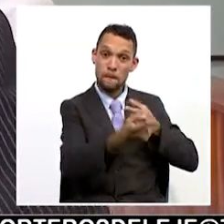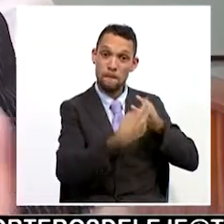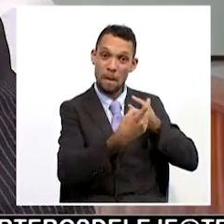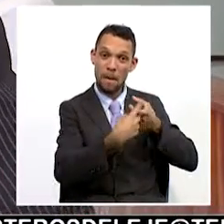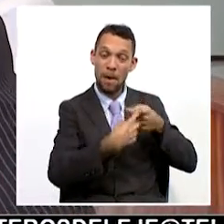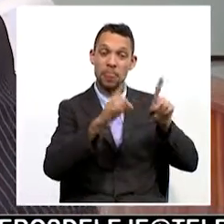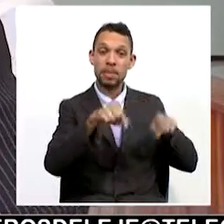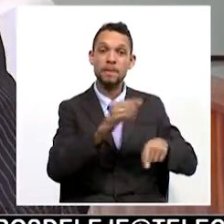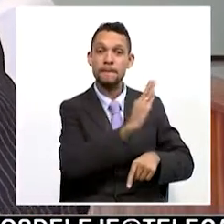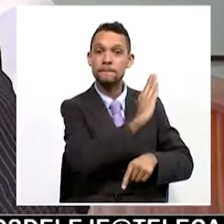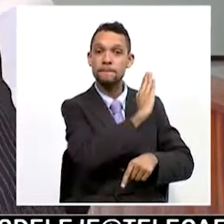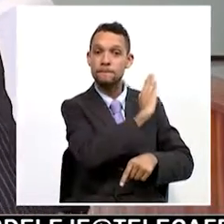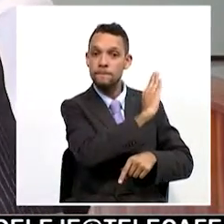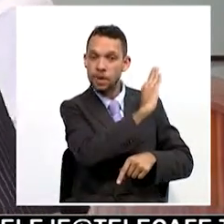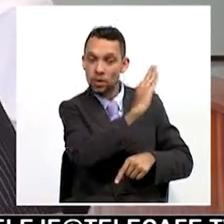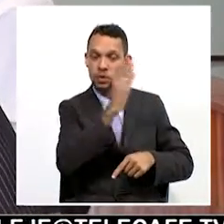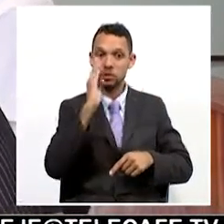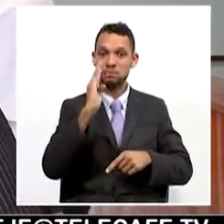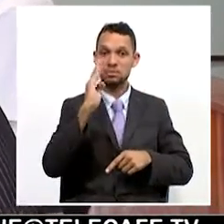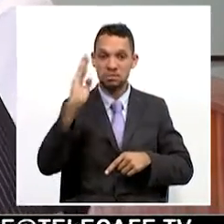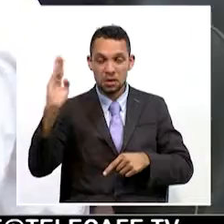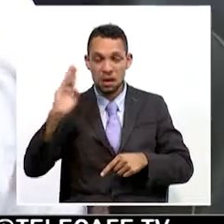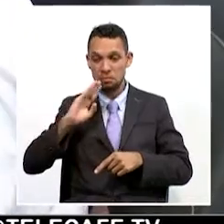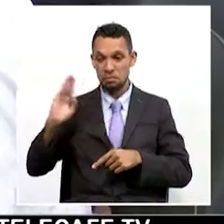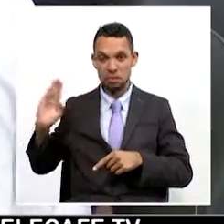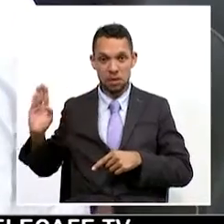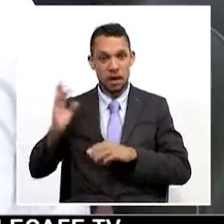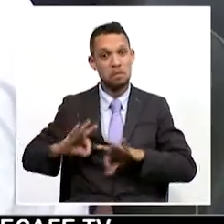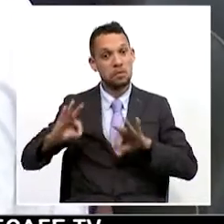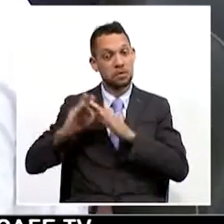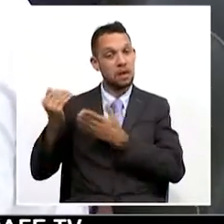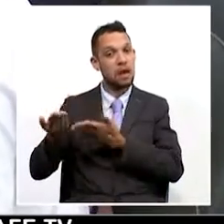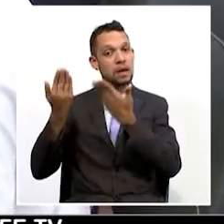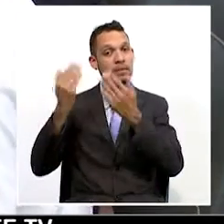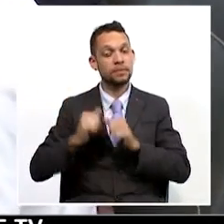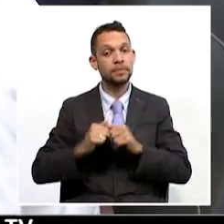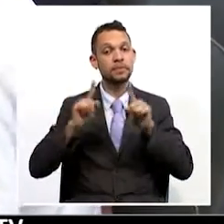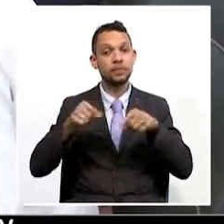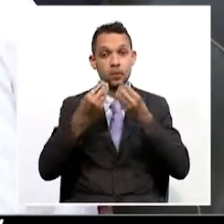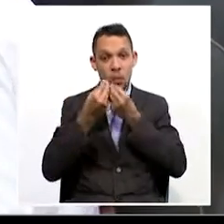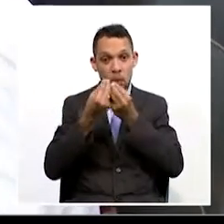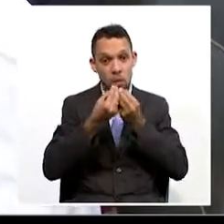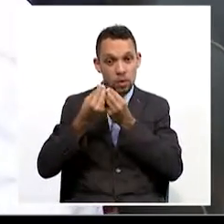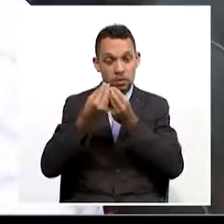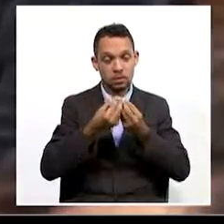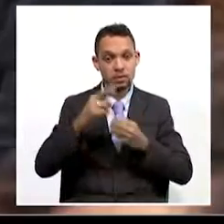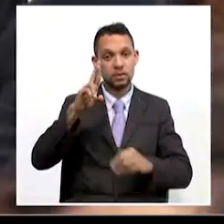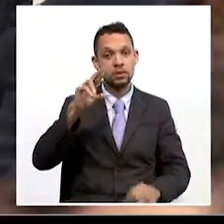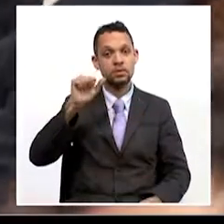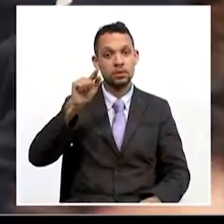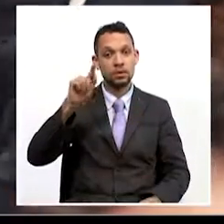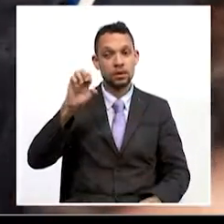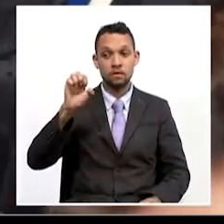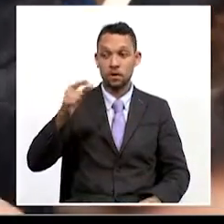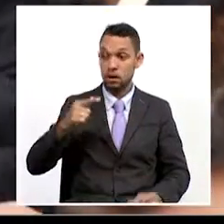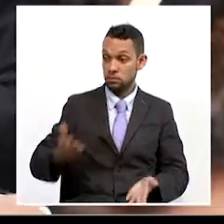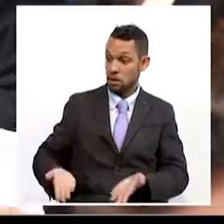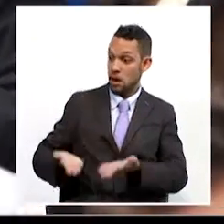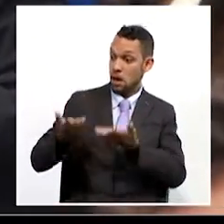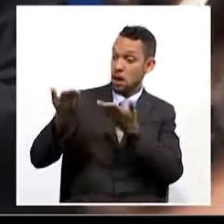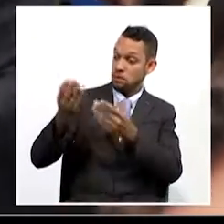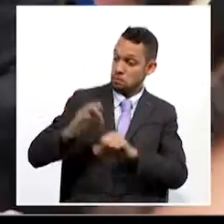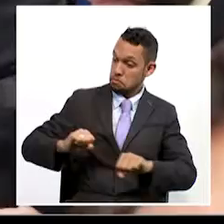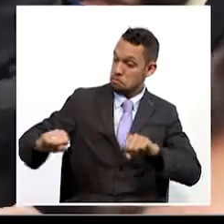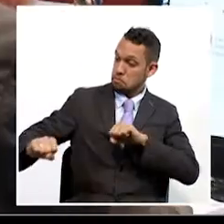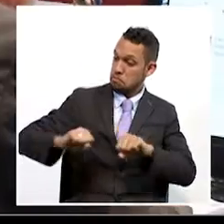bibliotecas, que son la biblioteca municipal y ocho bibliotecas más. Por otro lado, el concejal Rafael Torregrosa felicitó al funcionario por el informe que